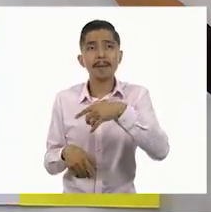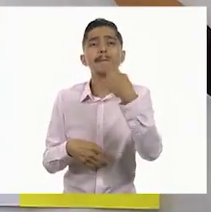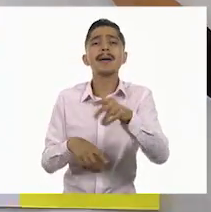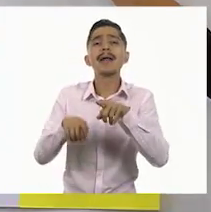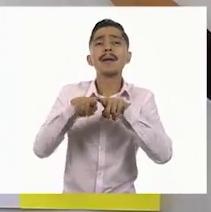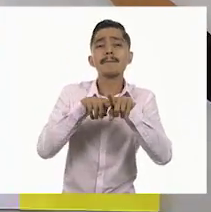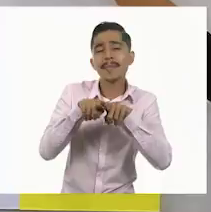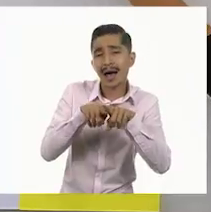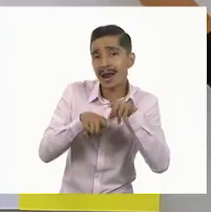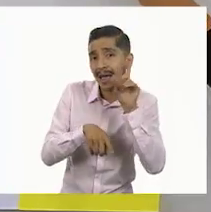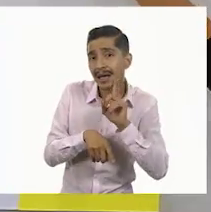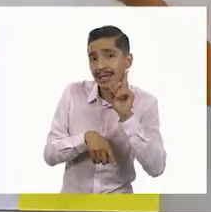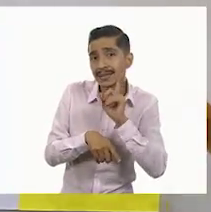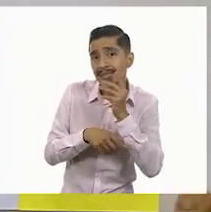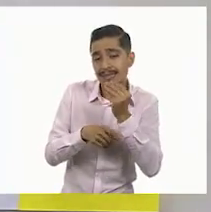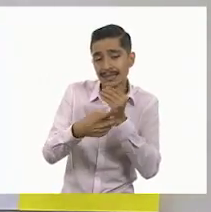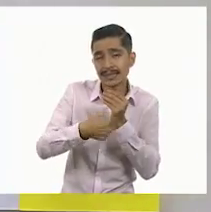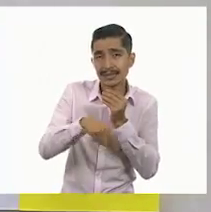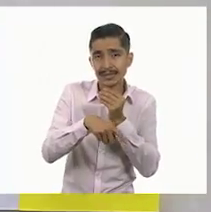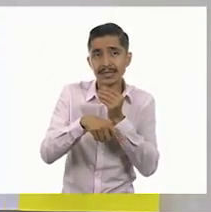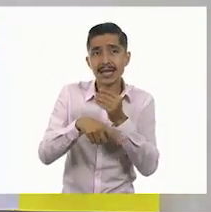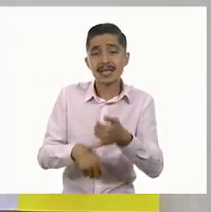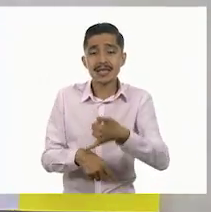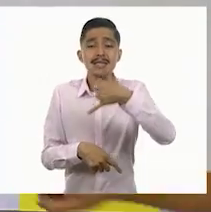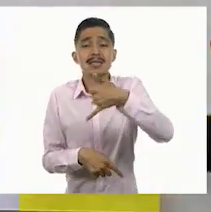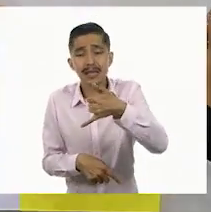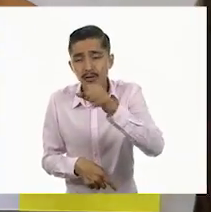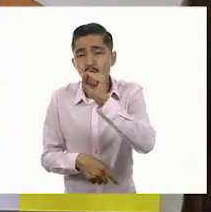Hermanas y su infancia.